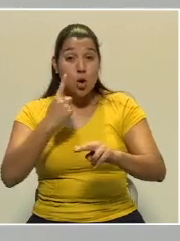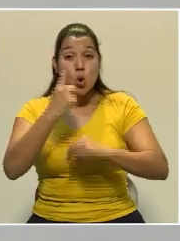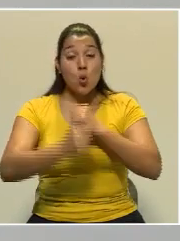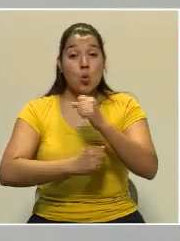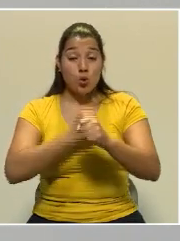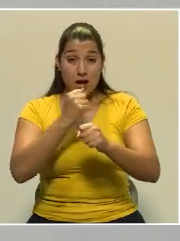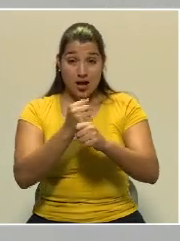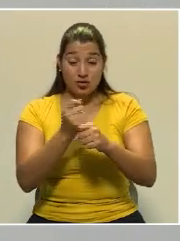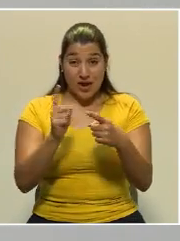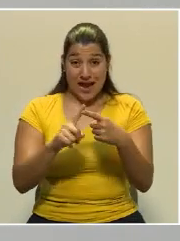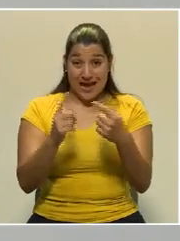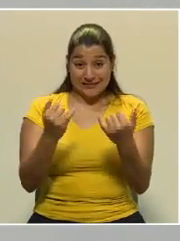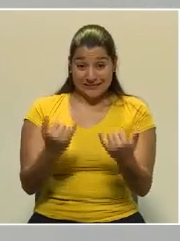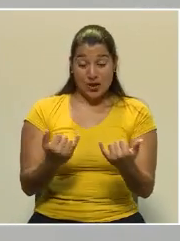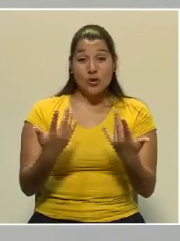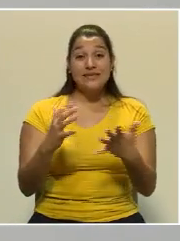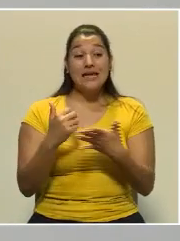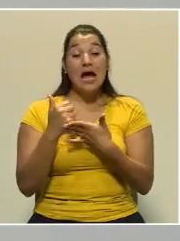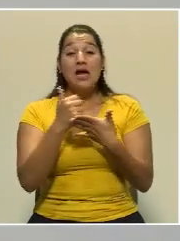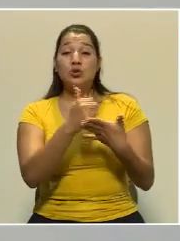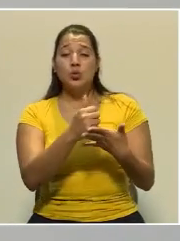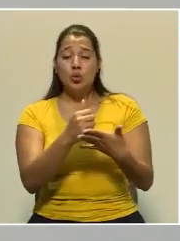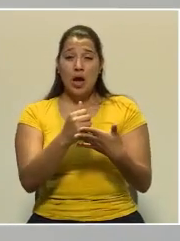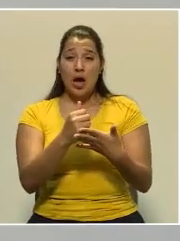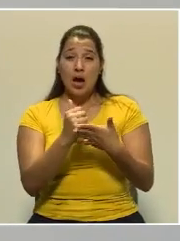momento se han readecuado el